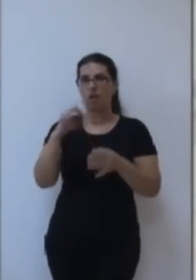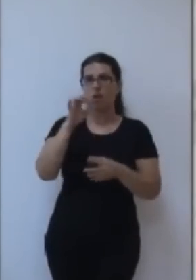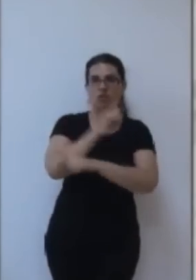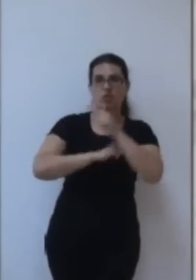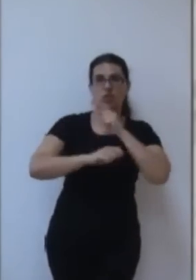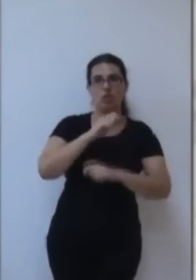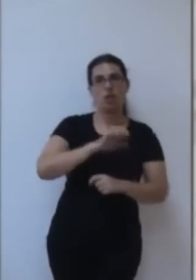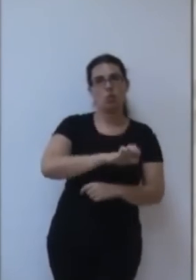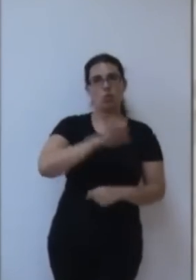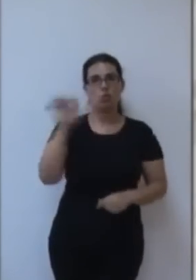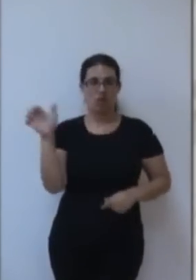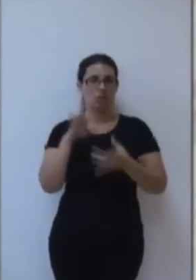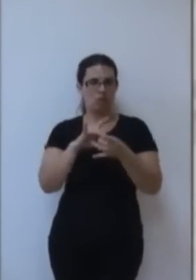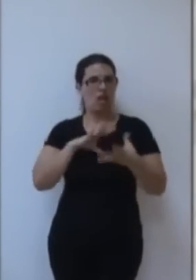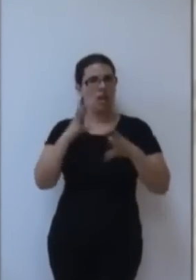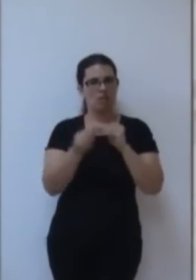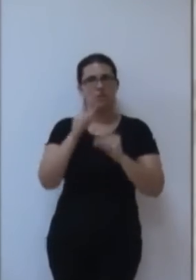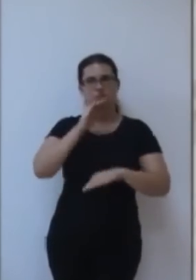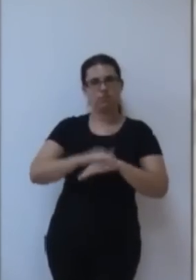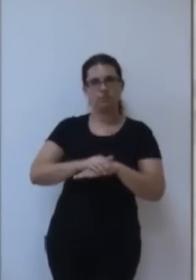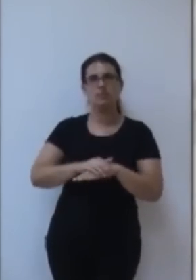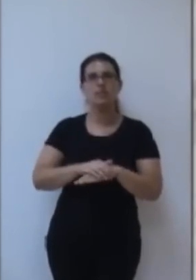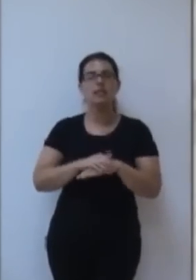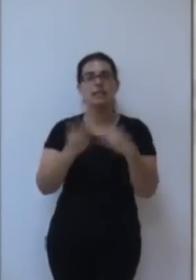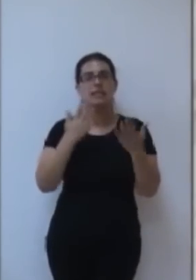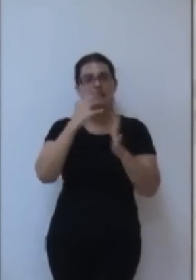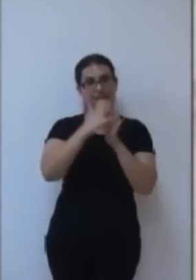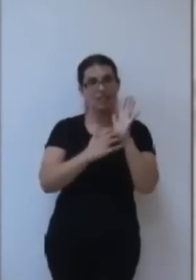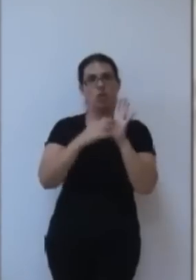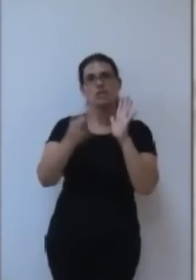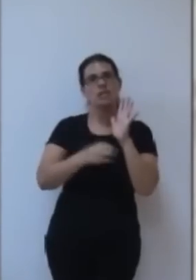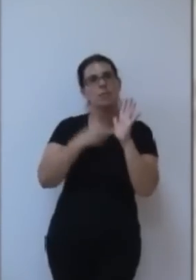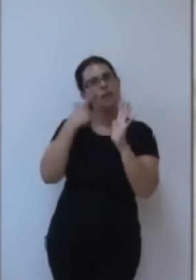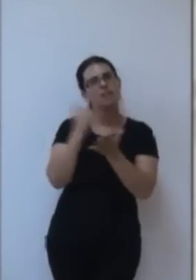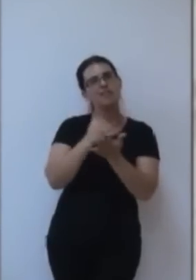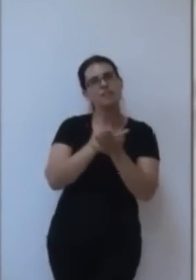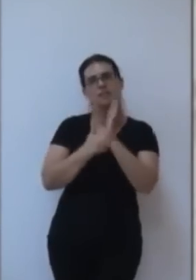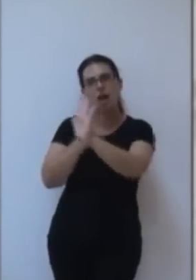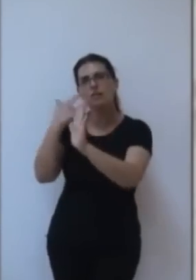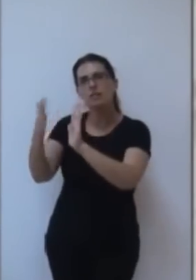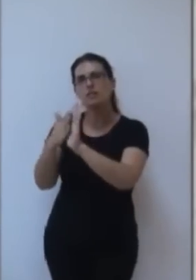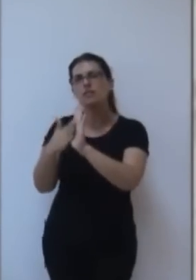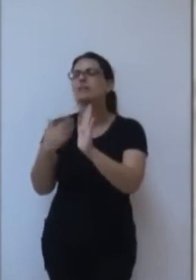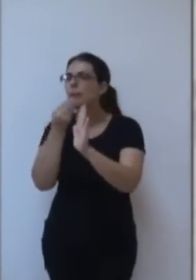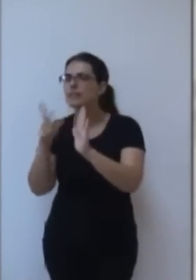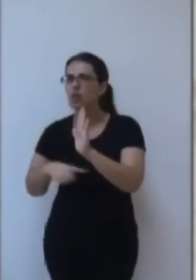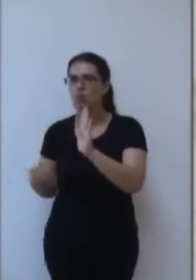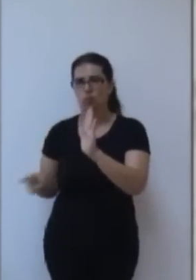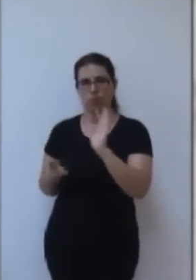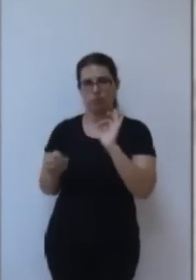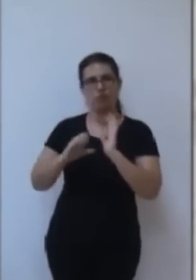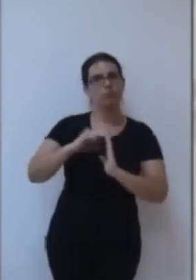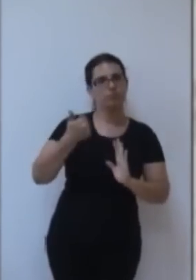Europea, y siempre validamos los textos con personas con discapacidad. Es fundamental